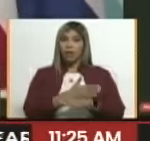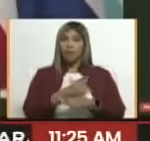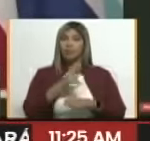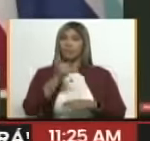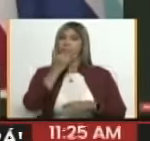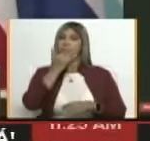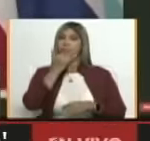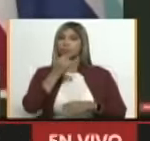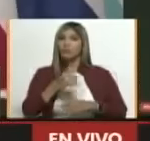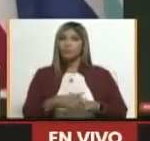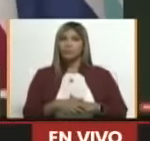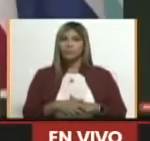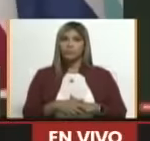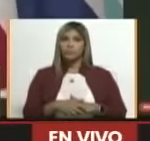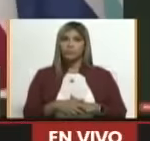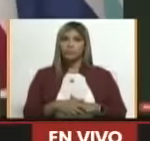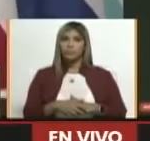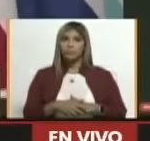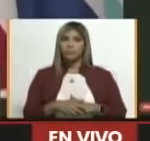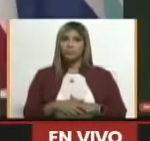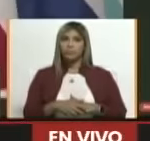ocurrido.